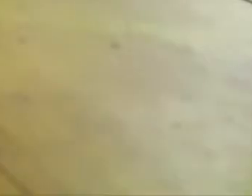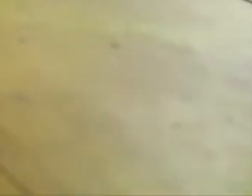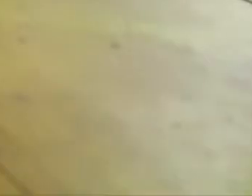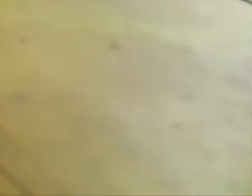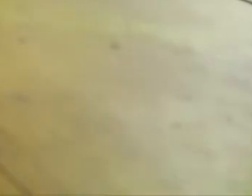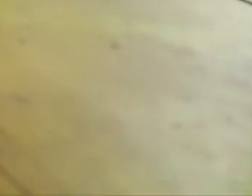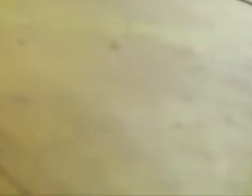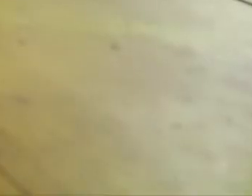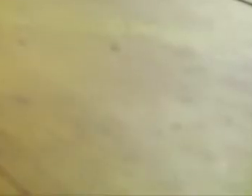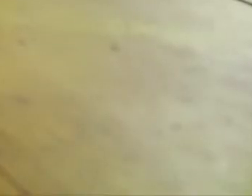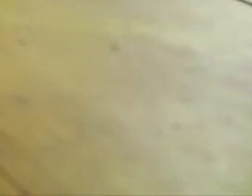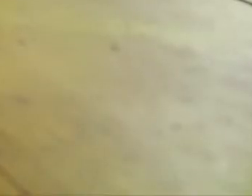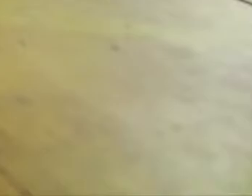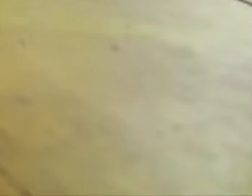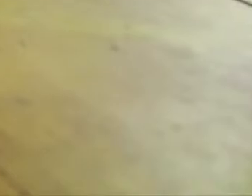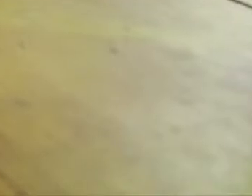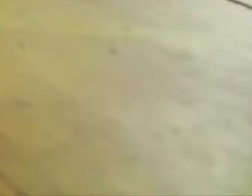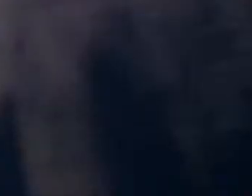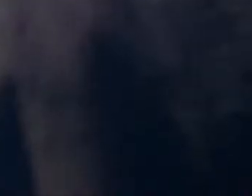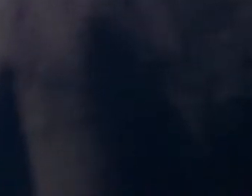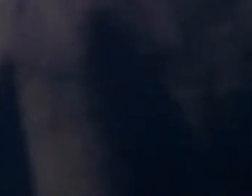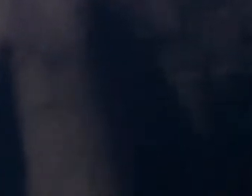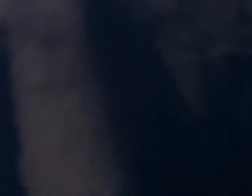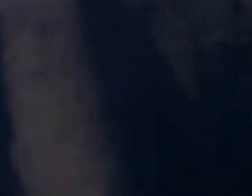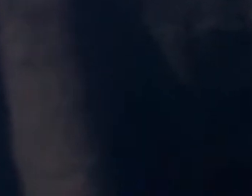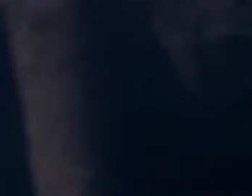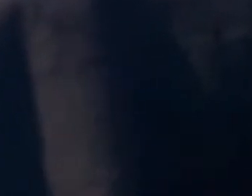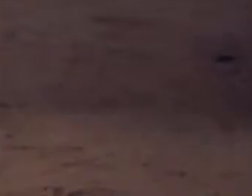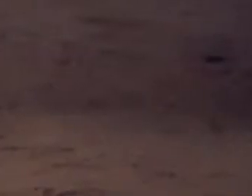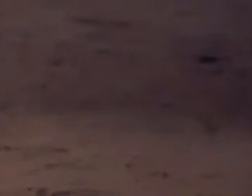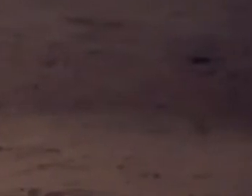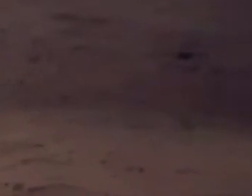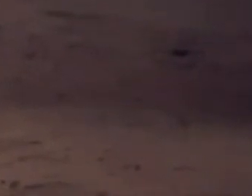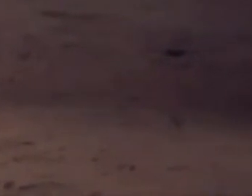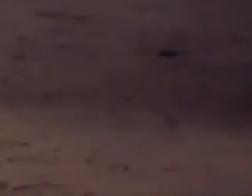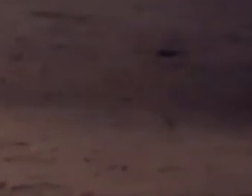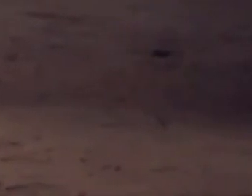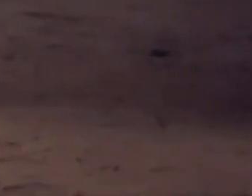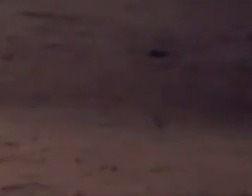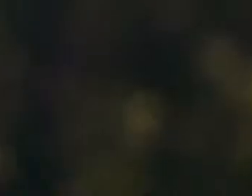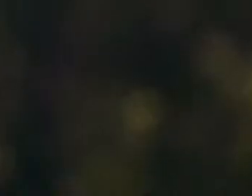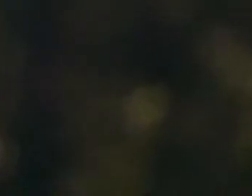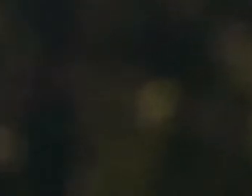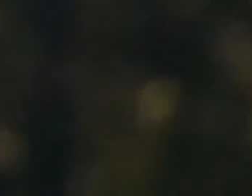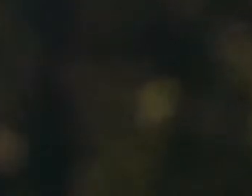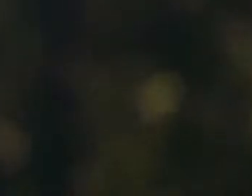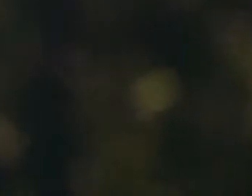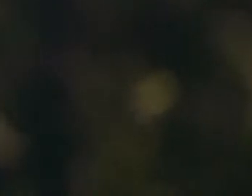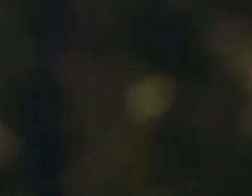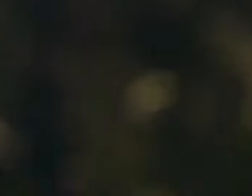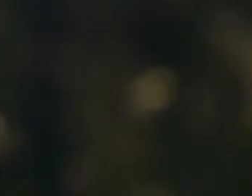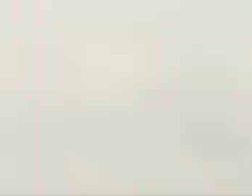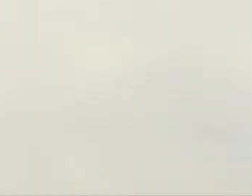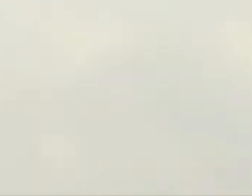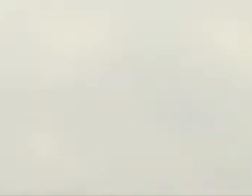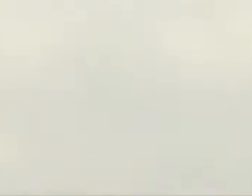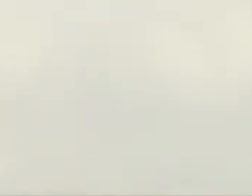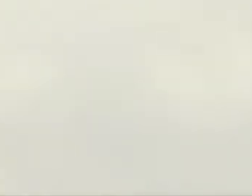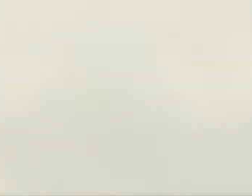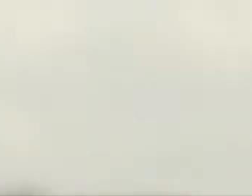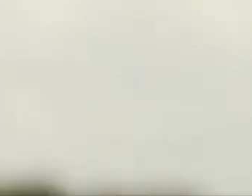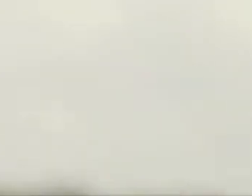científicas tradicional y científica occidental hace que se unan porque el mundo necesita eso. Si no se unen en el